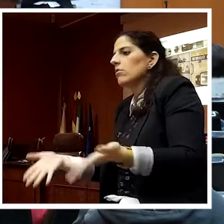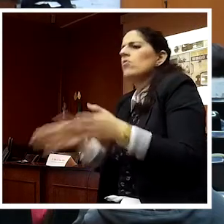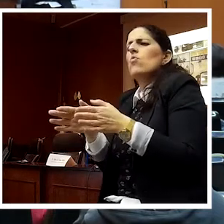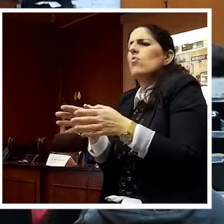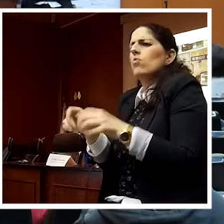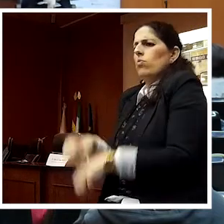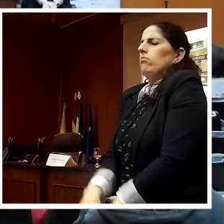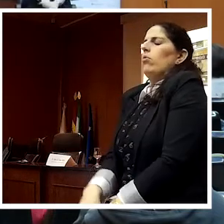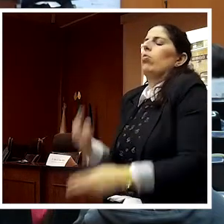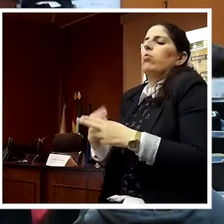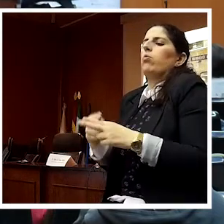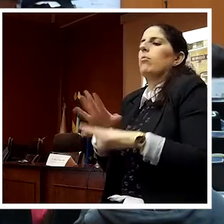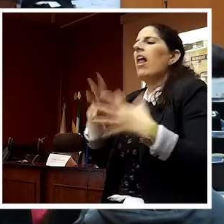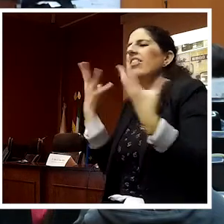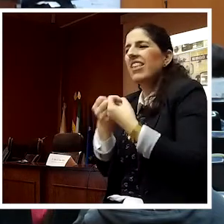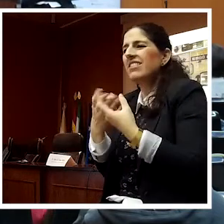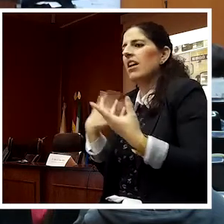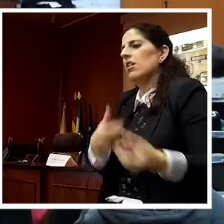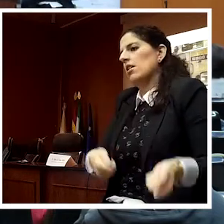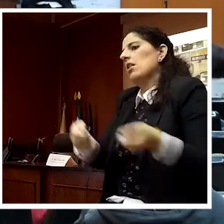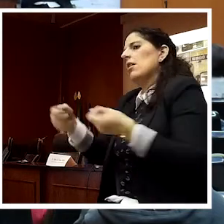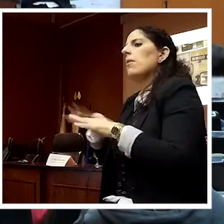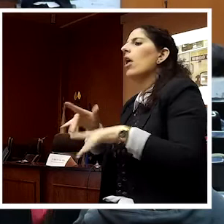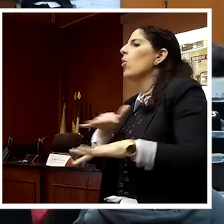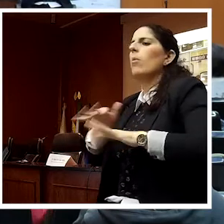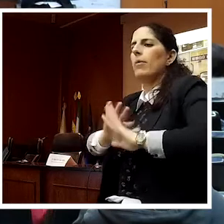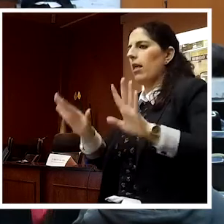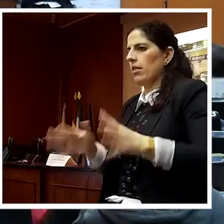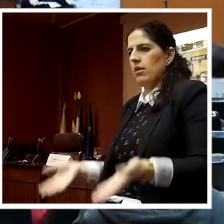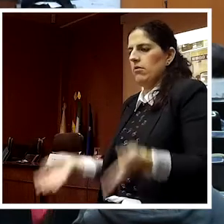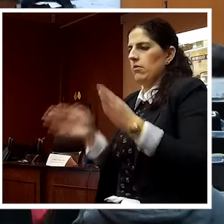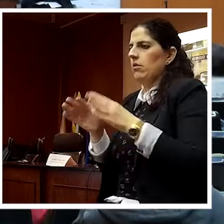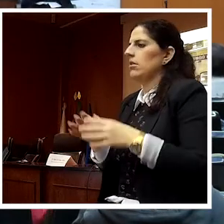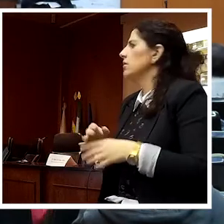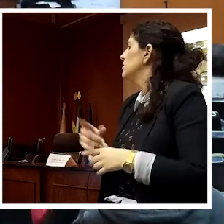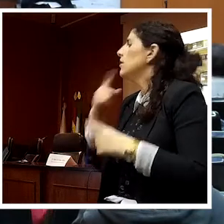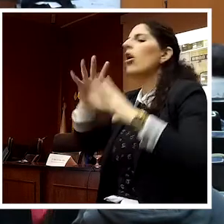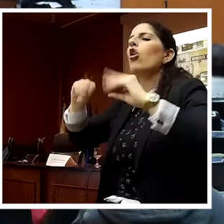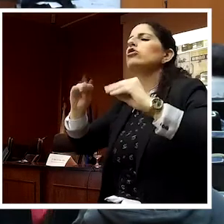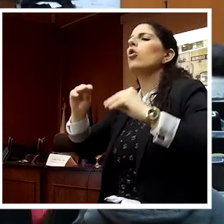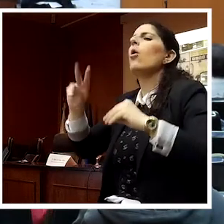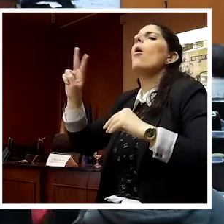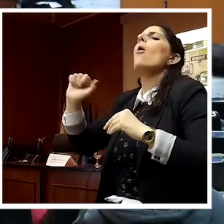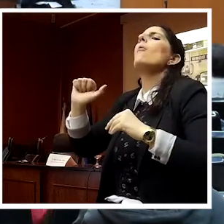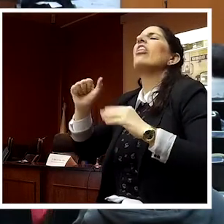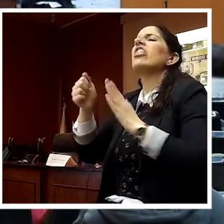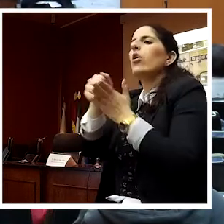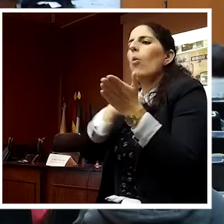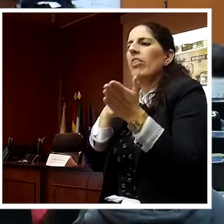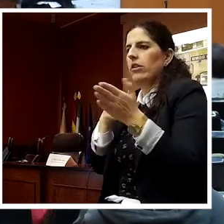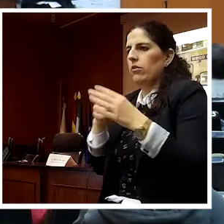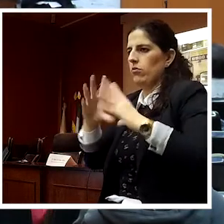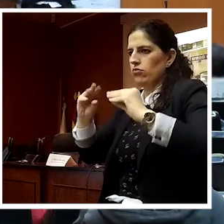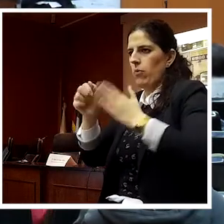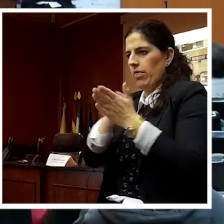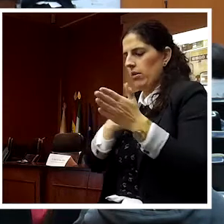repercusión sobre los huesos ni las articulaciones. Estos son cascos que llevamos cuando hay un accidente de tráfico, por ejemplo un camión